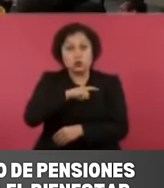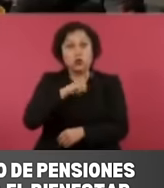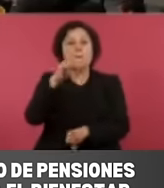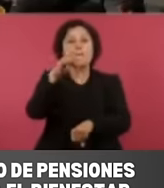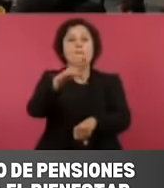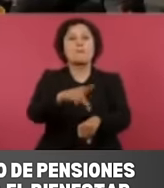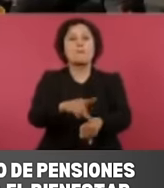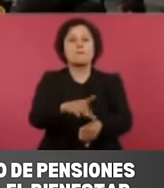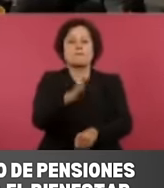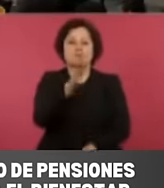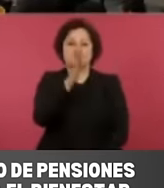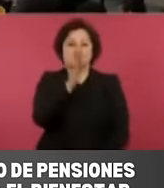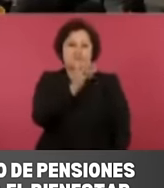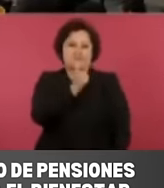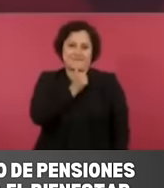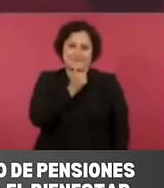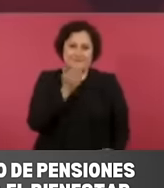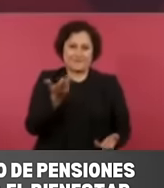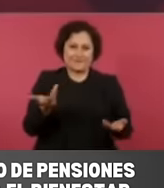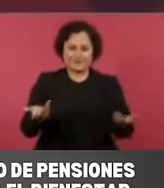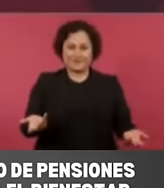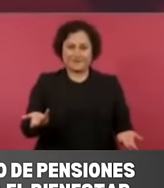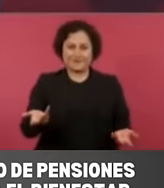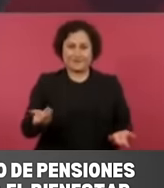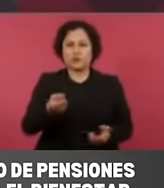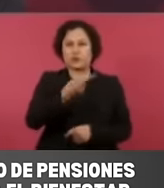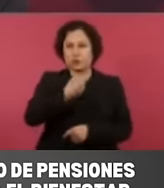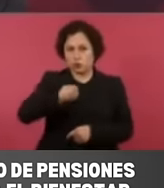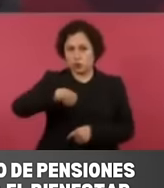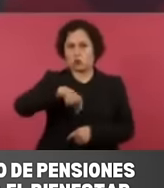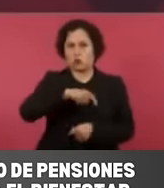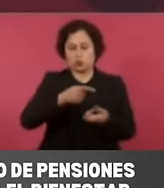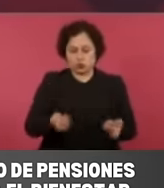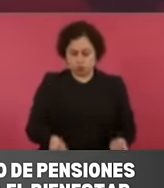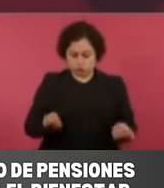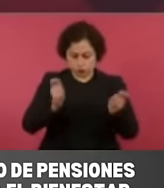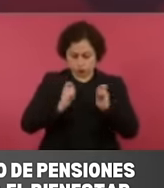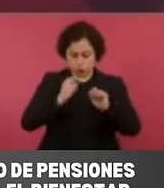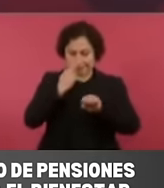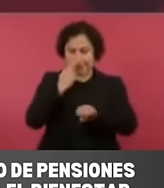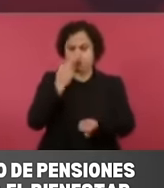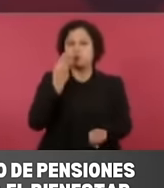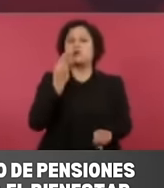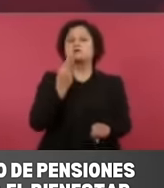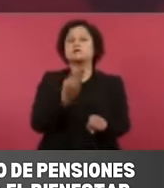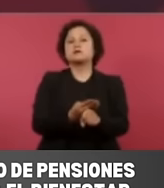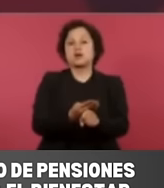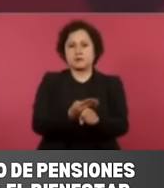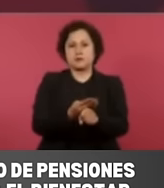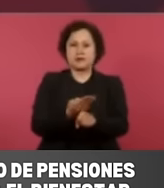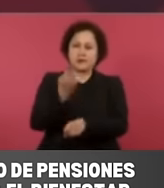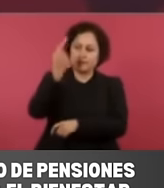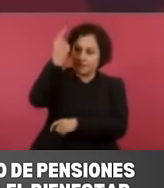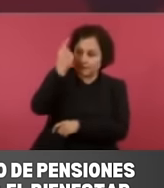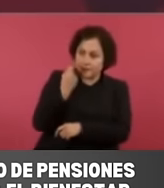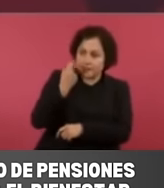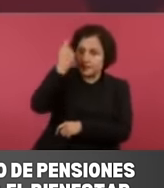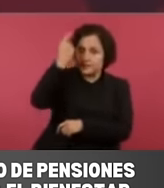tenemos la responsabilidad de defender las pensiones de los trabajadores.